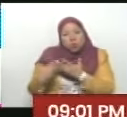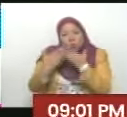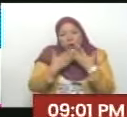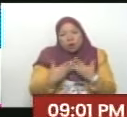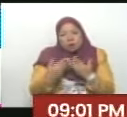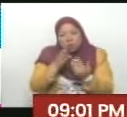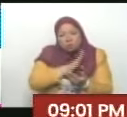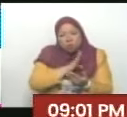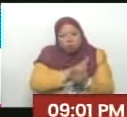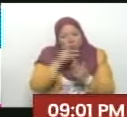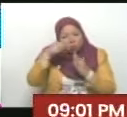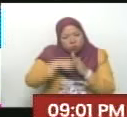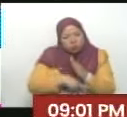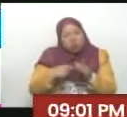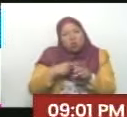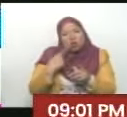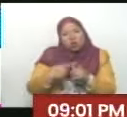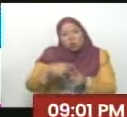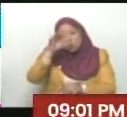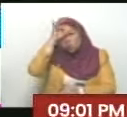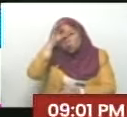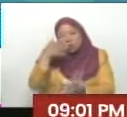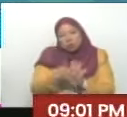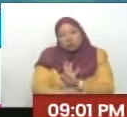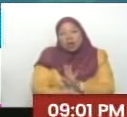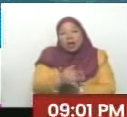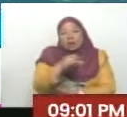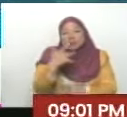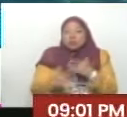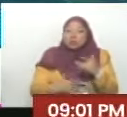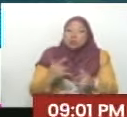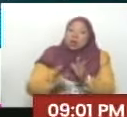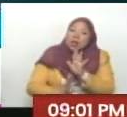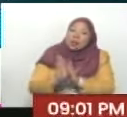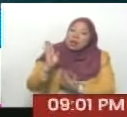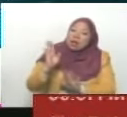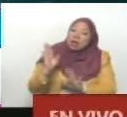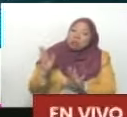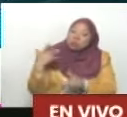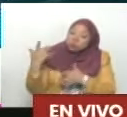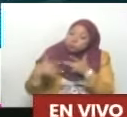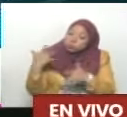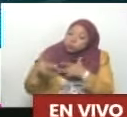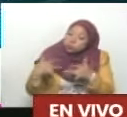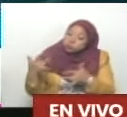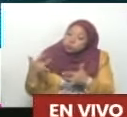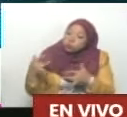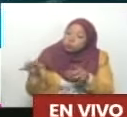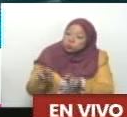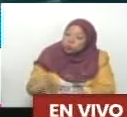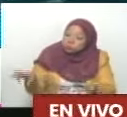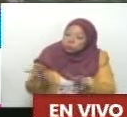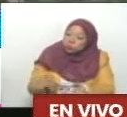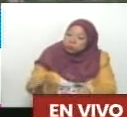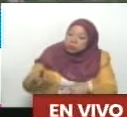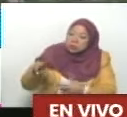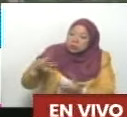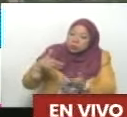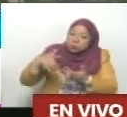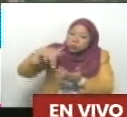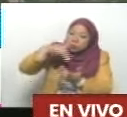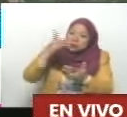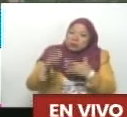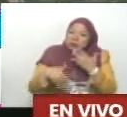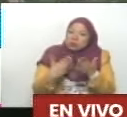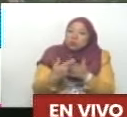espacio profundo. Entonces, no solo tenemos una agenda de desarrollo de actividades, vamos a decir así, satelitales, sino